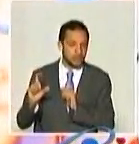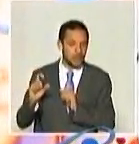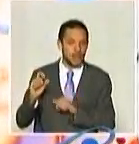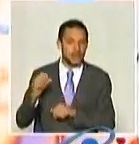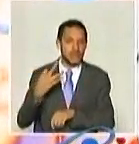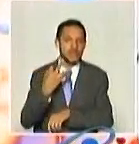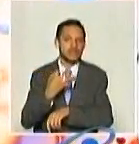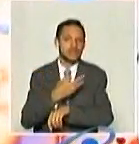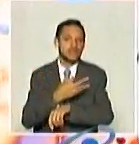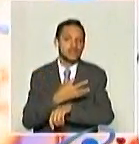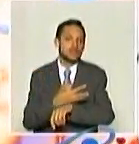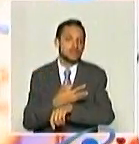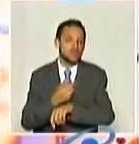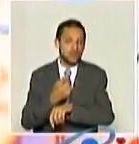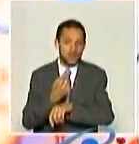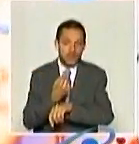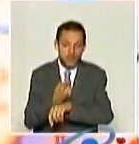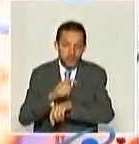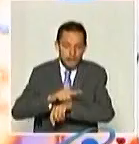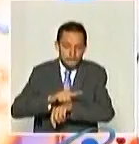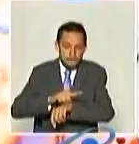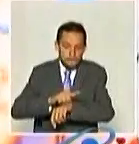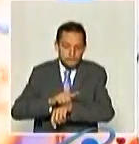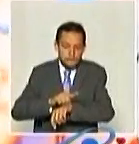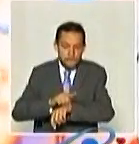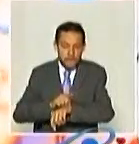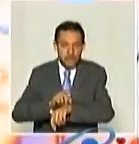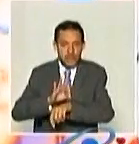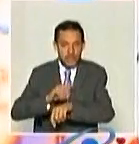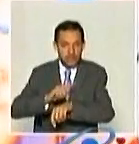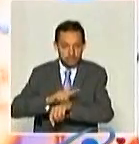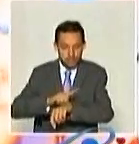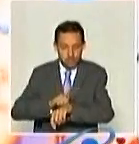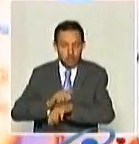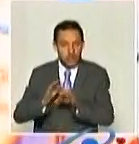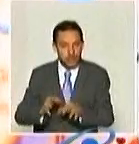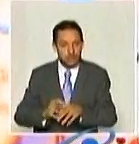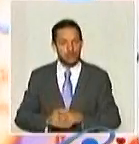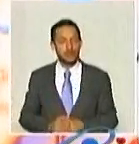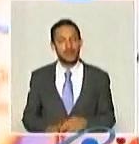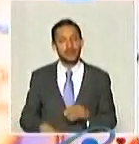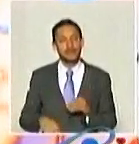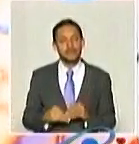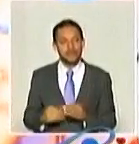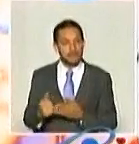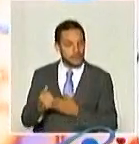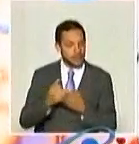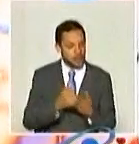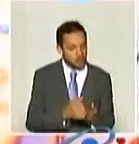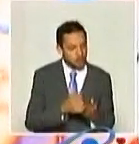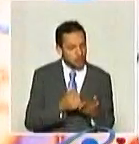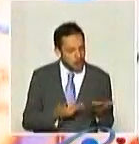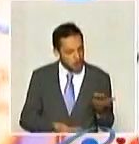sí, porque van dosificados. Ahí siguen ustedes viendo diferentes patologías y ayudas terapéuticas en la enfermedad de